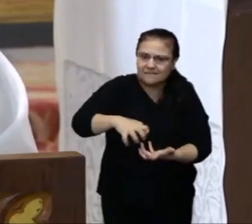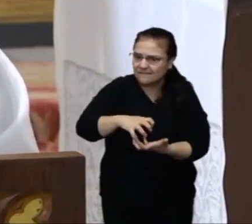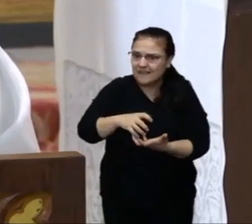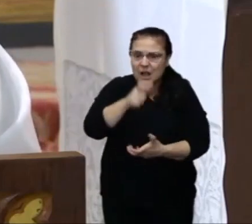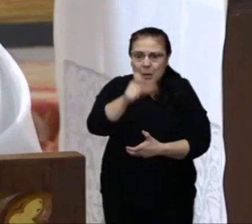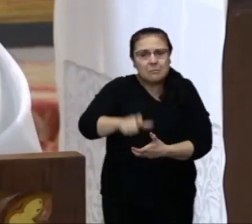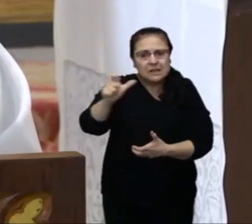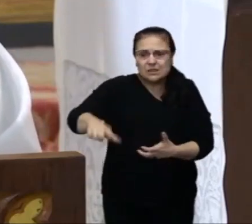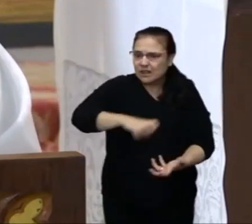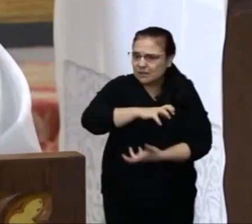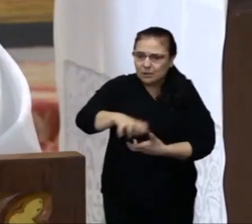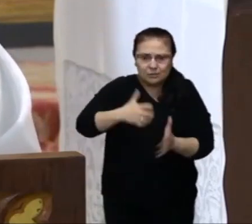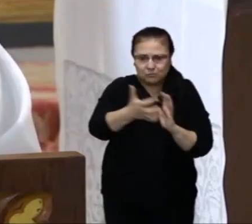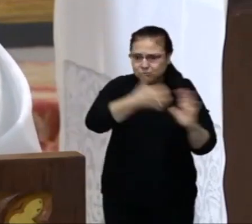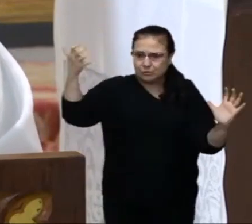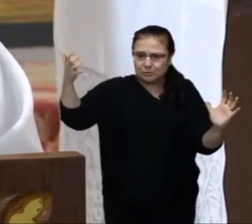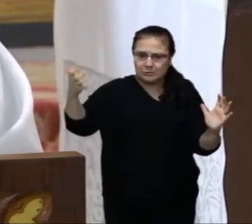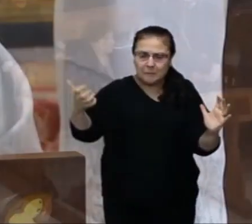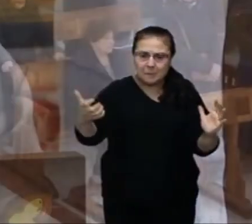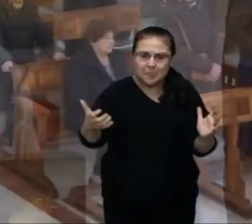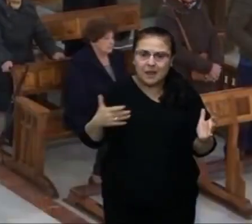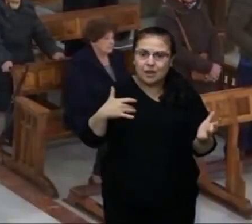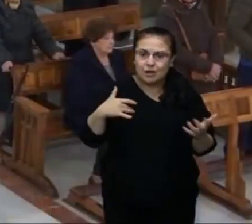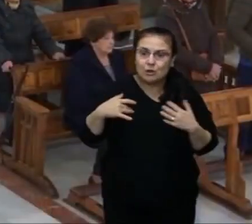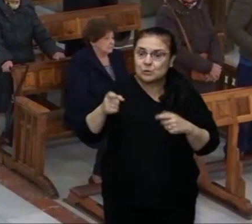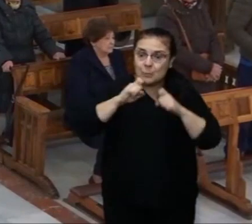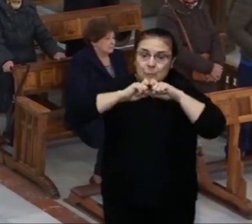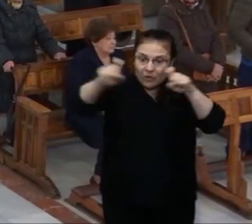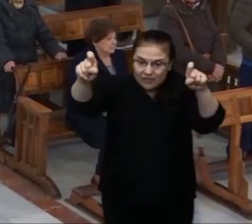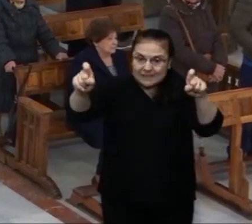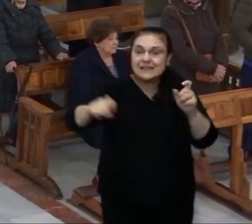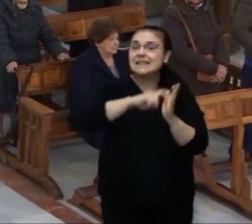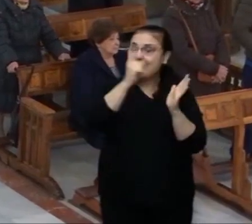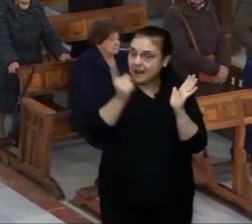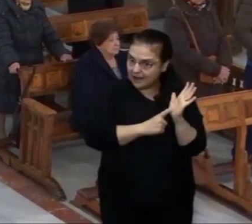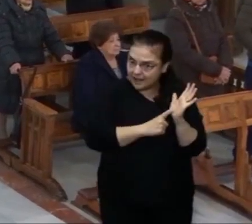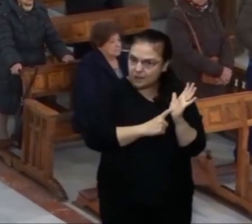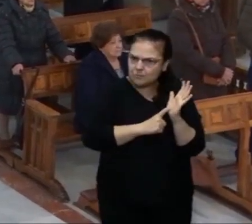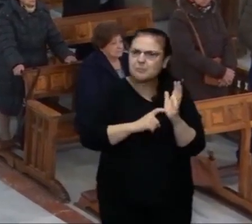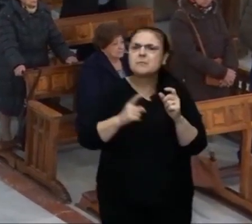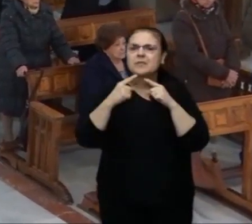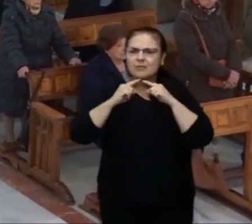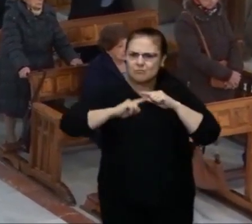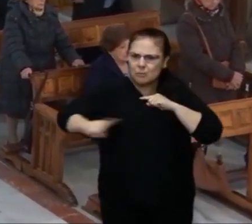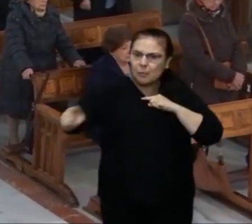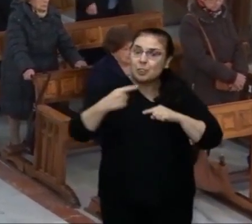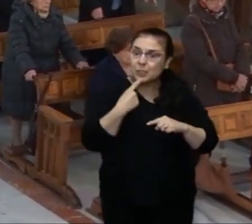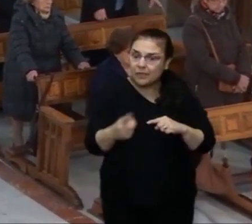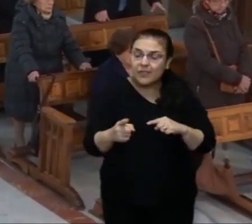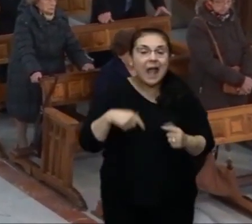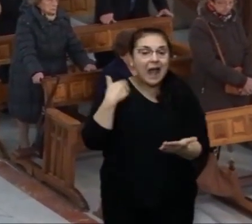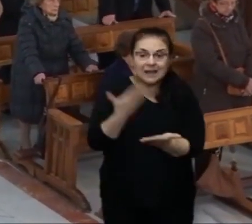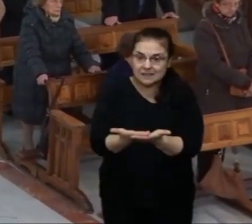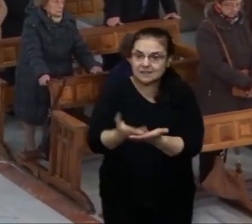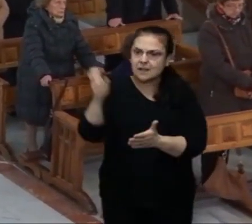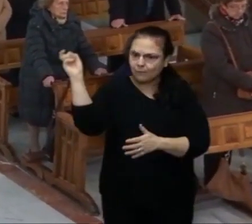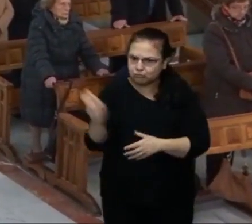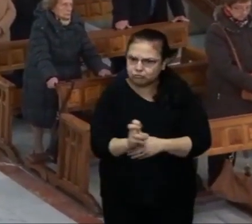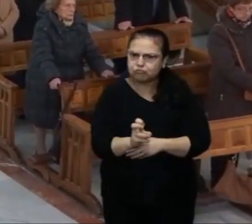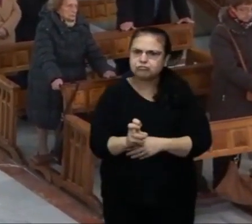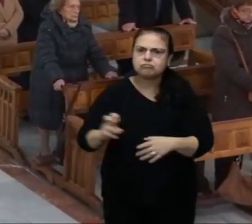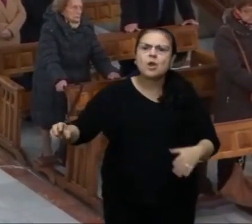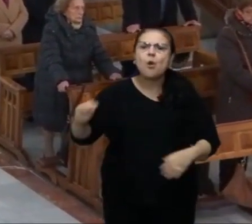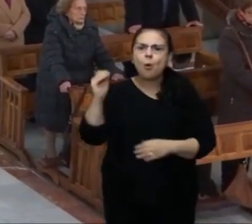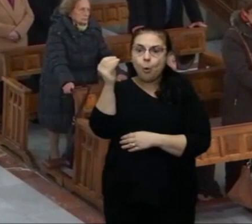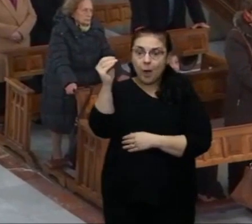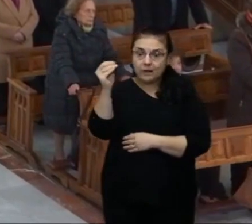violentos lo arrebatan. Los profetas y la ley han profetizado hasta que vino Juan. Él